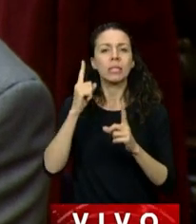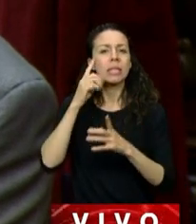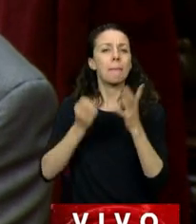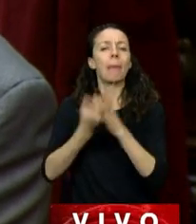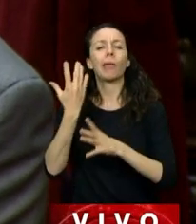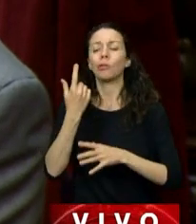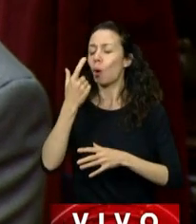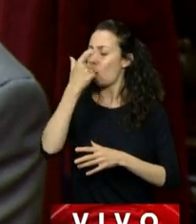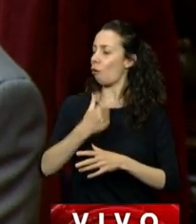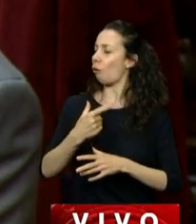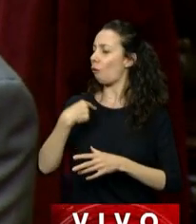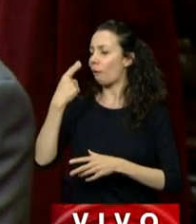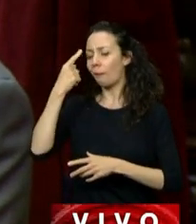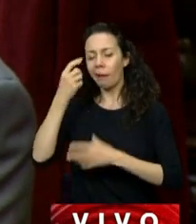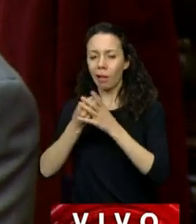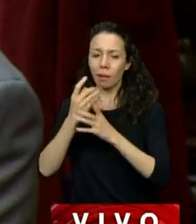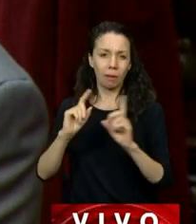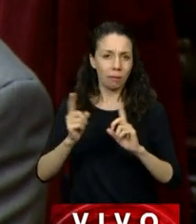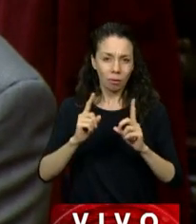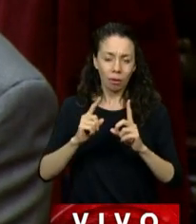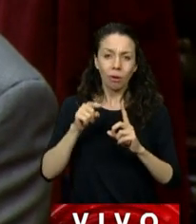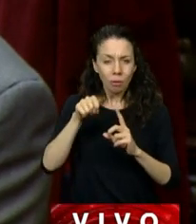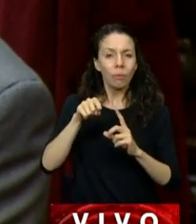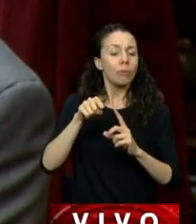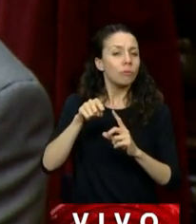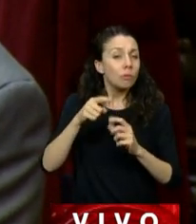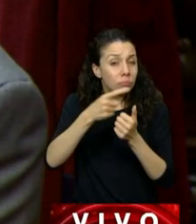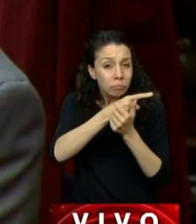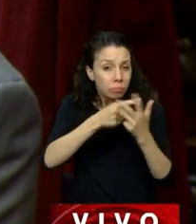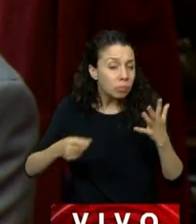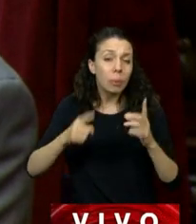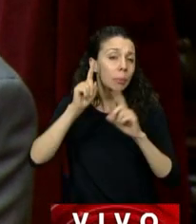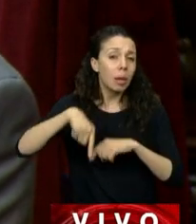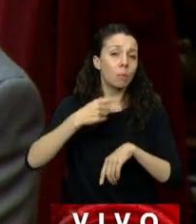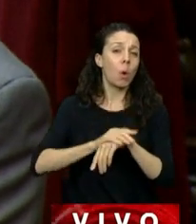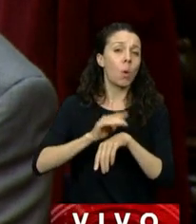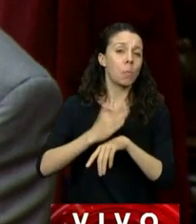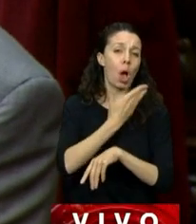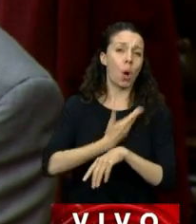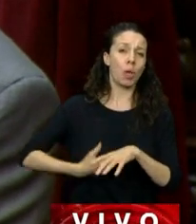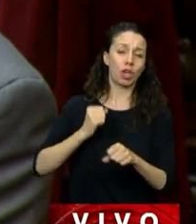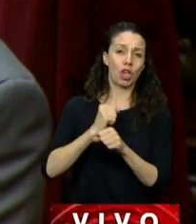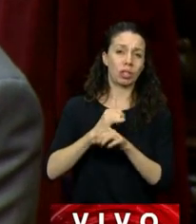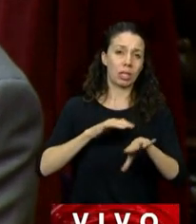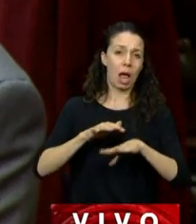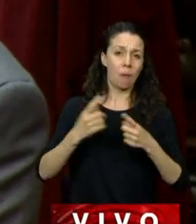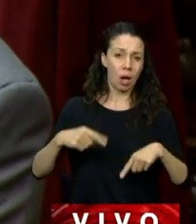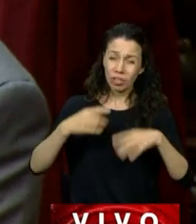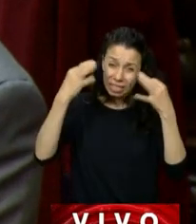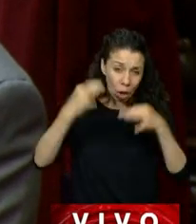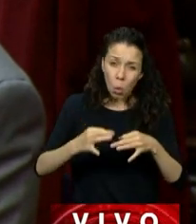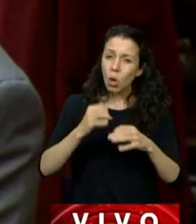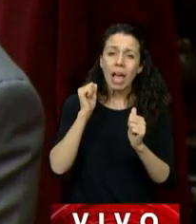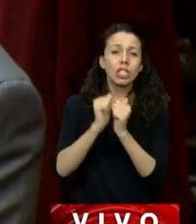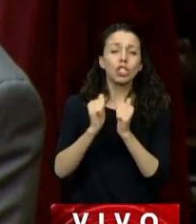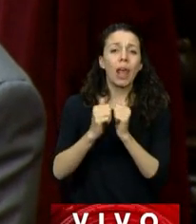nadie, sino el resultado de la gestión de gobierno, que seguramente quedará registrada como una de las peores en la historia de la